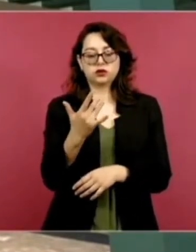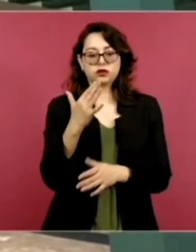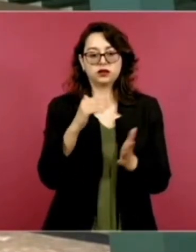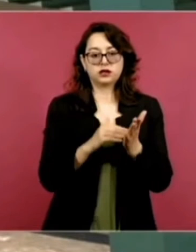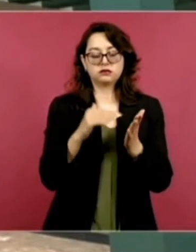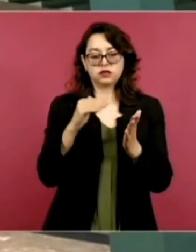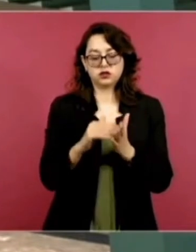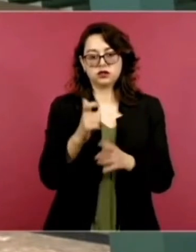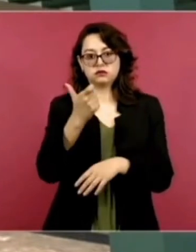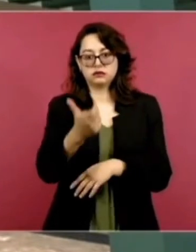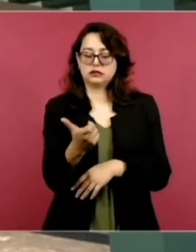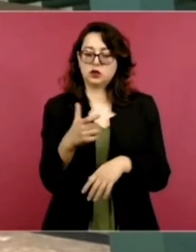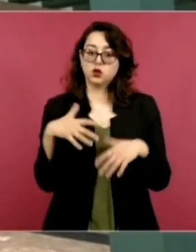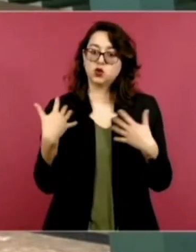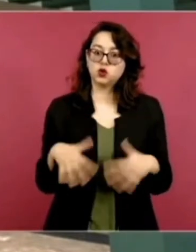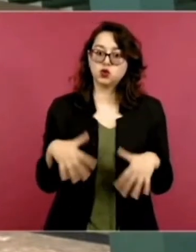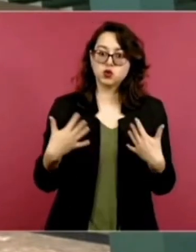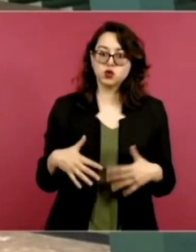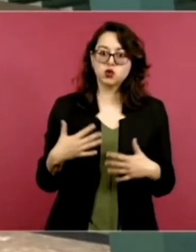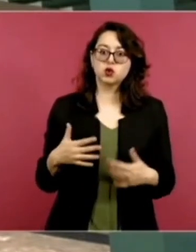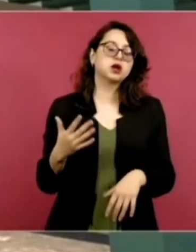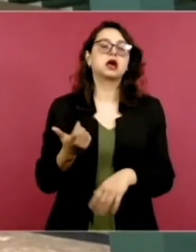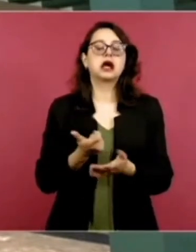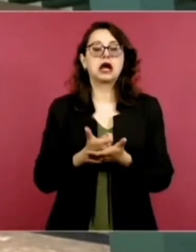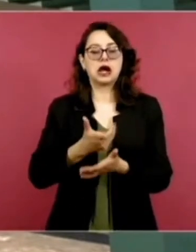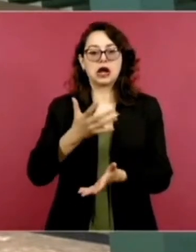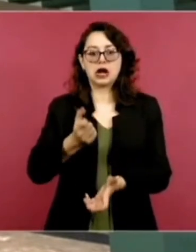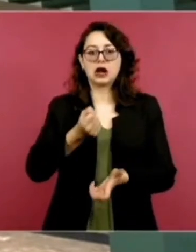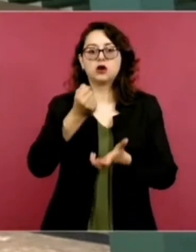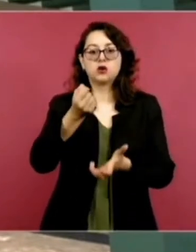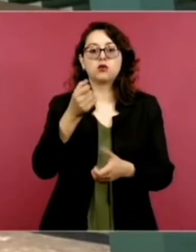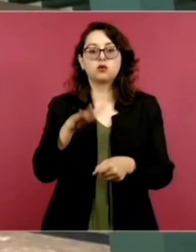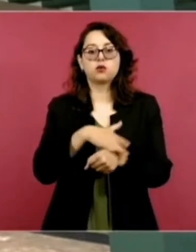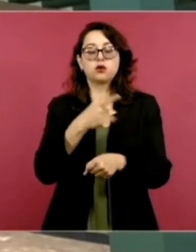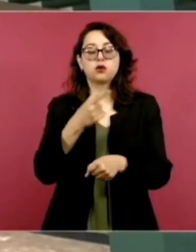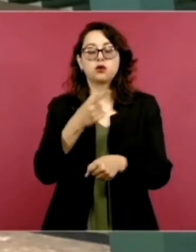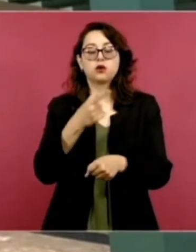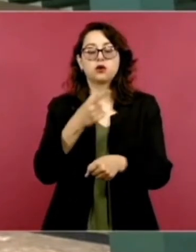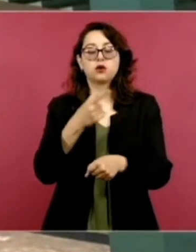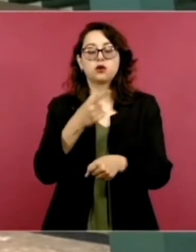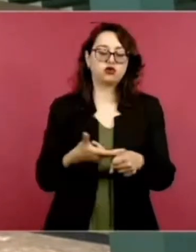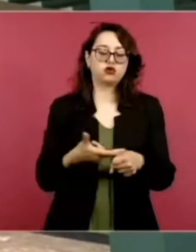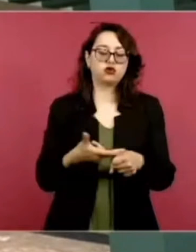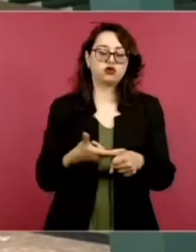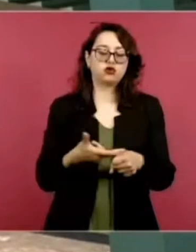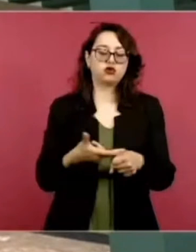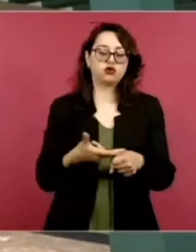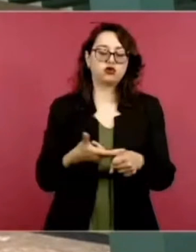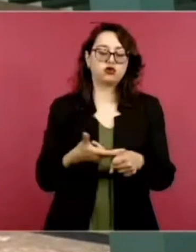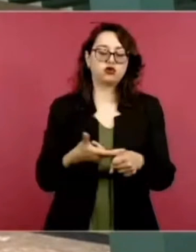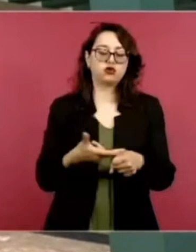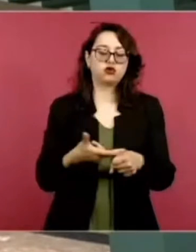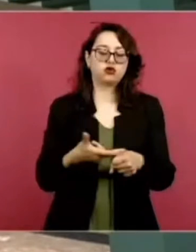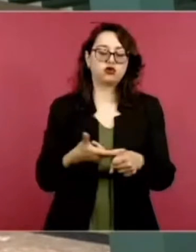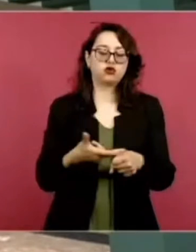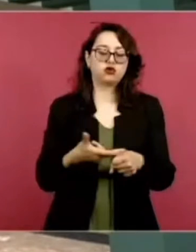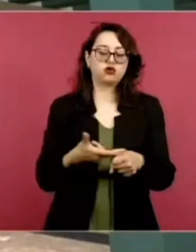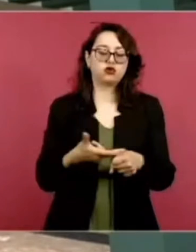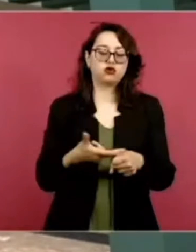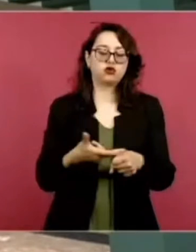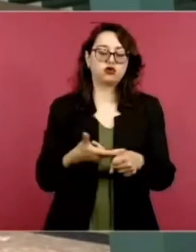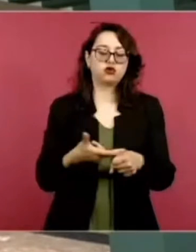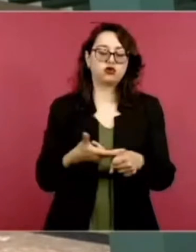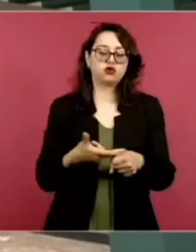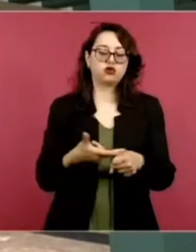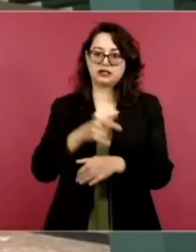ese hospital de Chetumal tiene uno de los equipos más importantes para la radioterapia para casos de cáncer, que es un